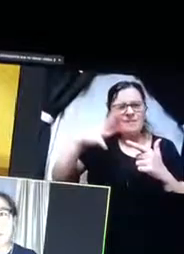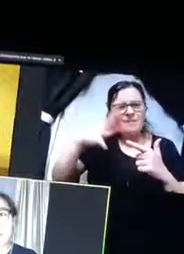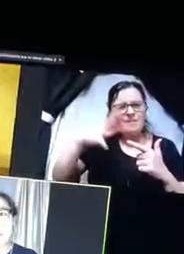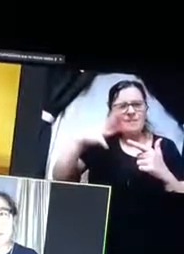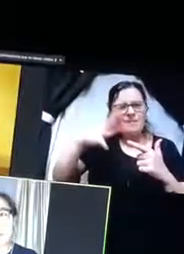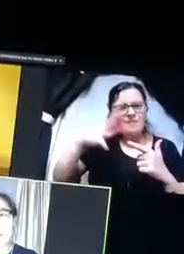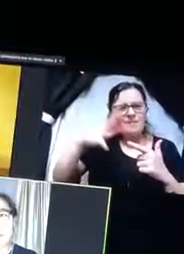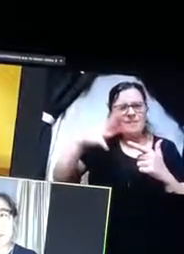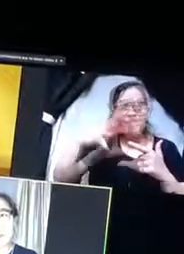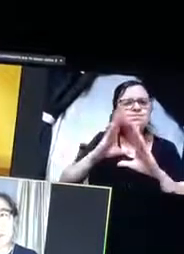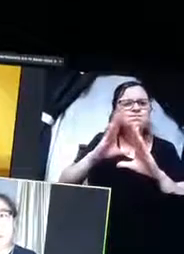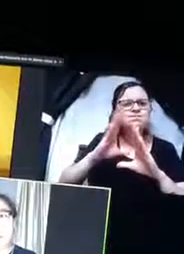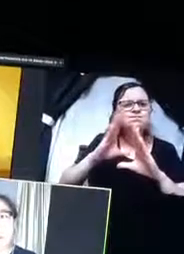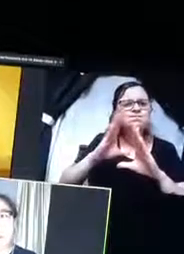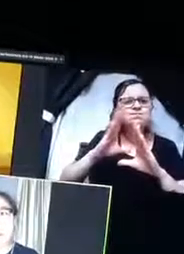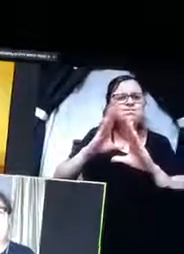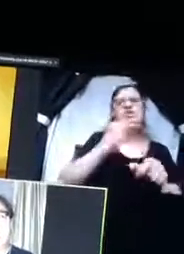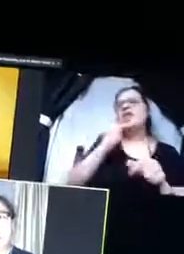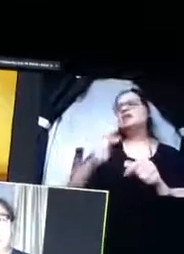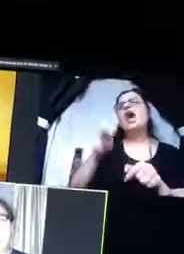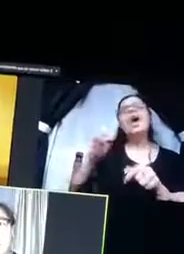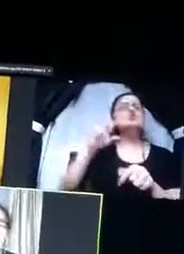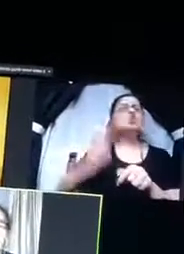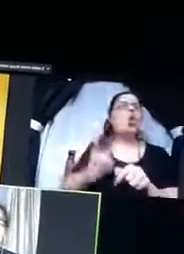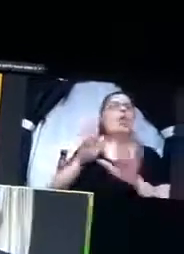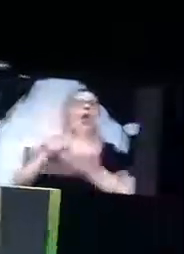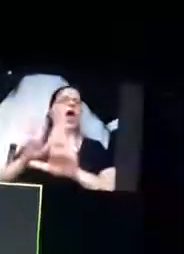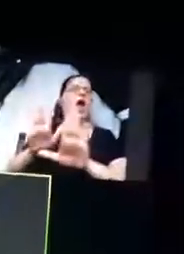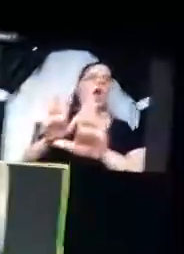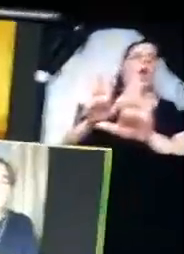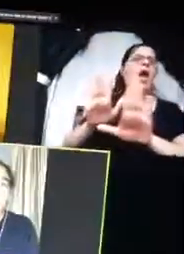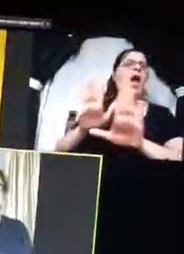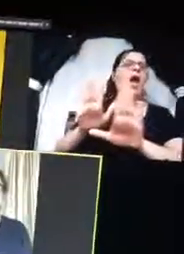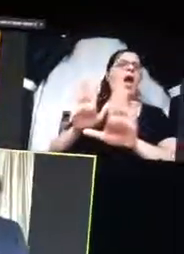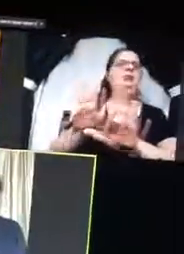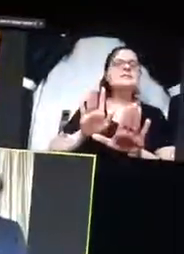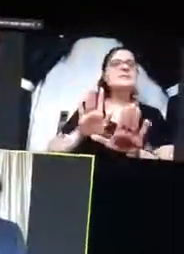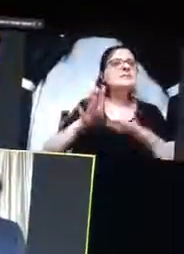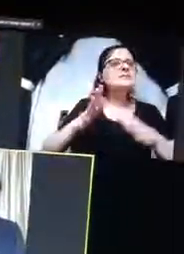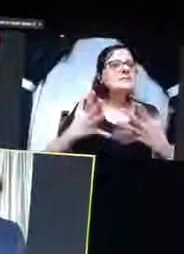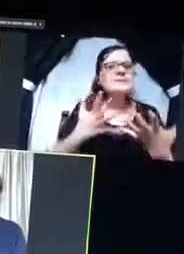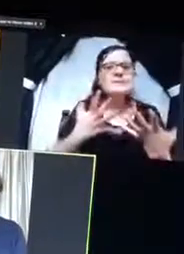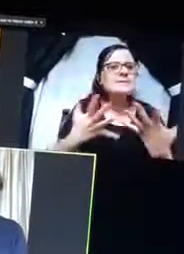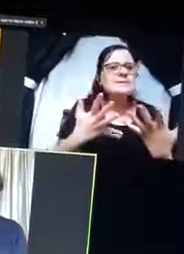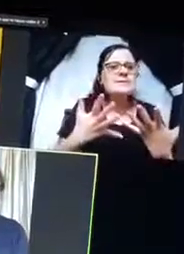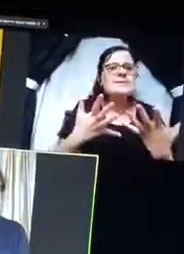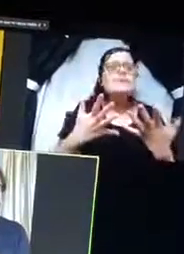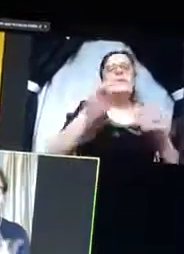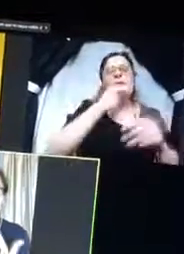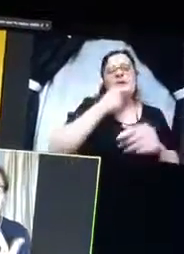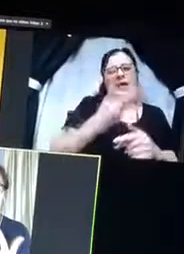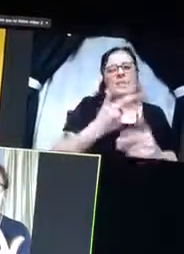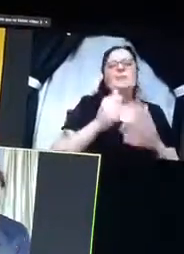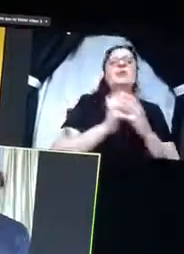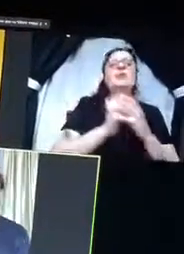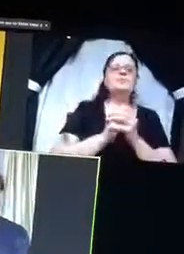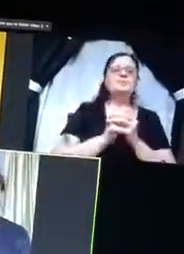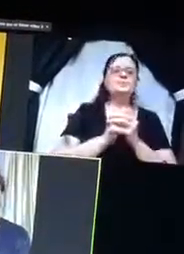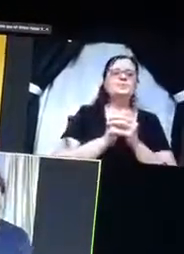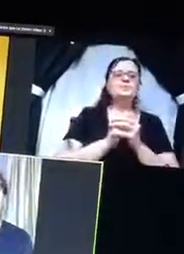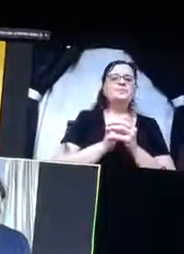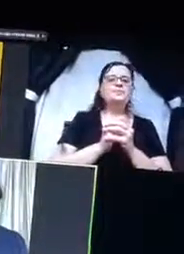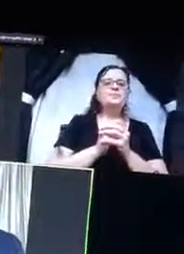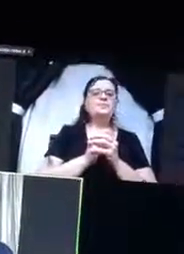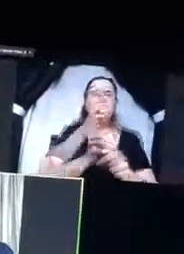Es como que no había una forma de hacerle entender, por ejemplo, bueno, esto que traemos de las ambigüedades, ¿no?